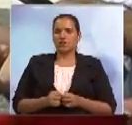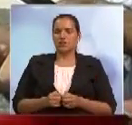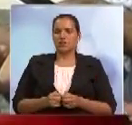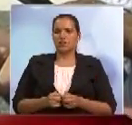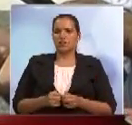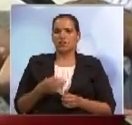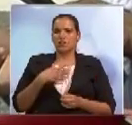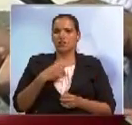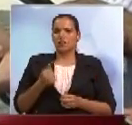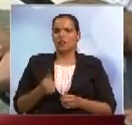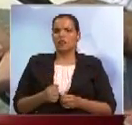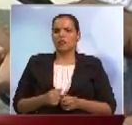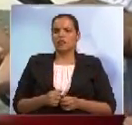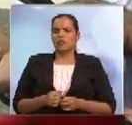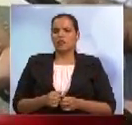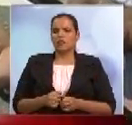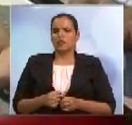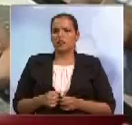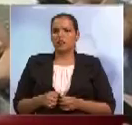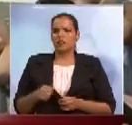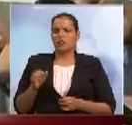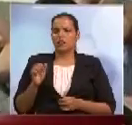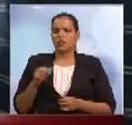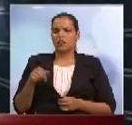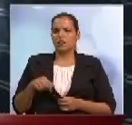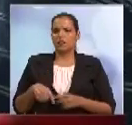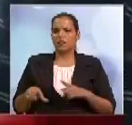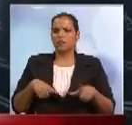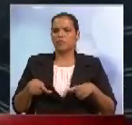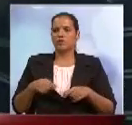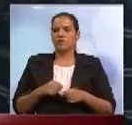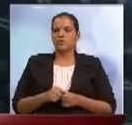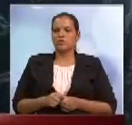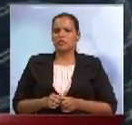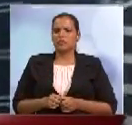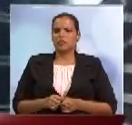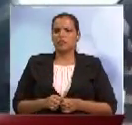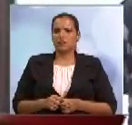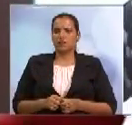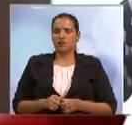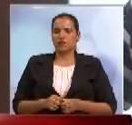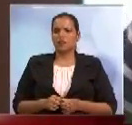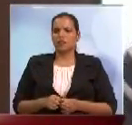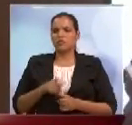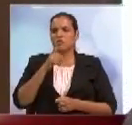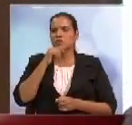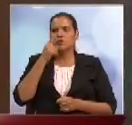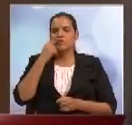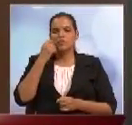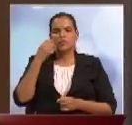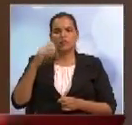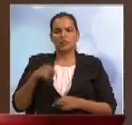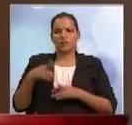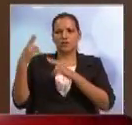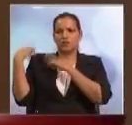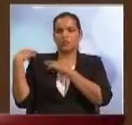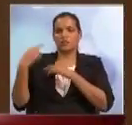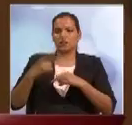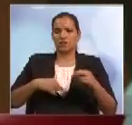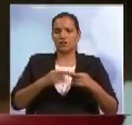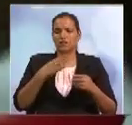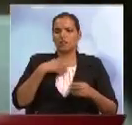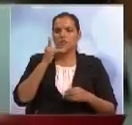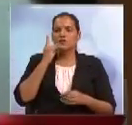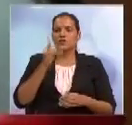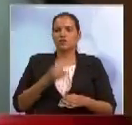y obviamente a los operadores de justicia que estén ubicados aquí el ingeniero hugo montaño quien está al frente de la obra indicó que esta nueva institución